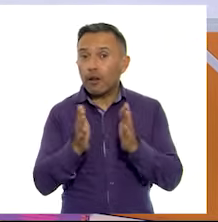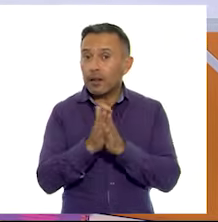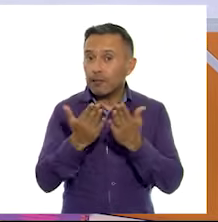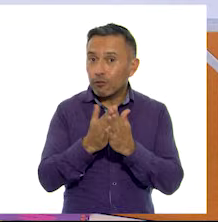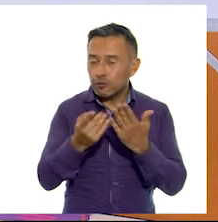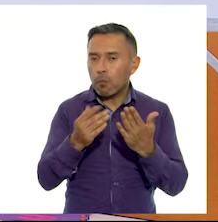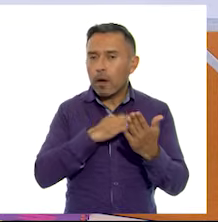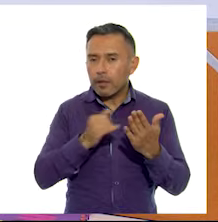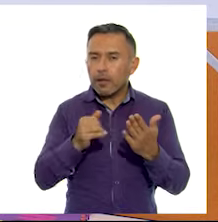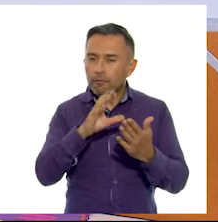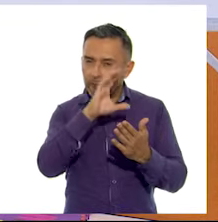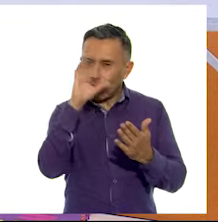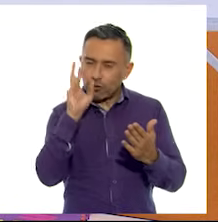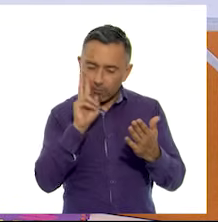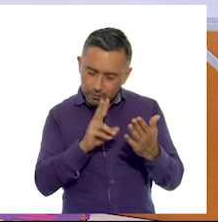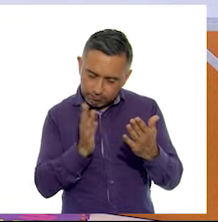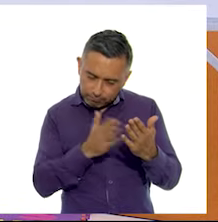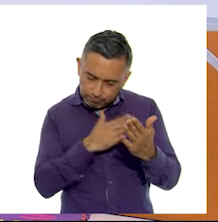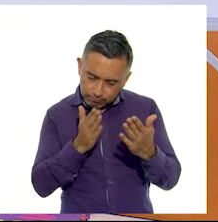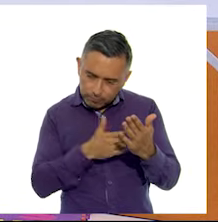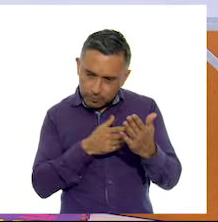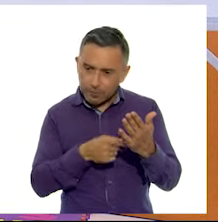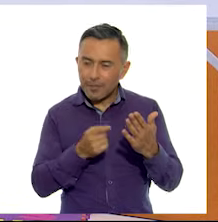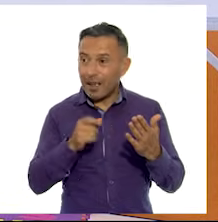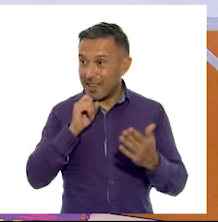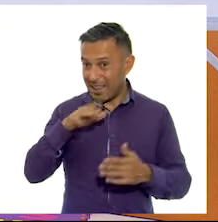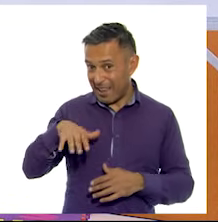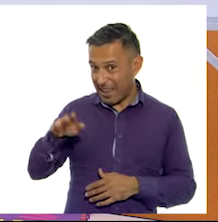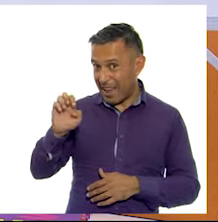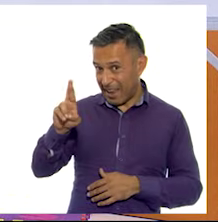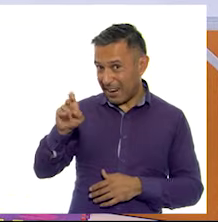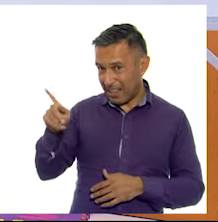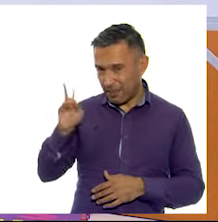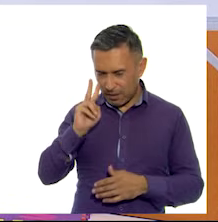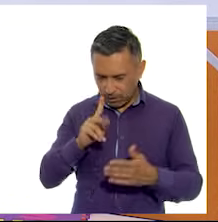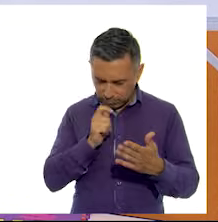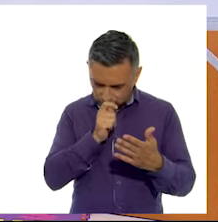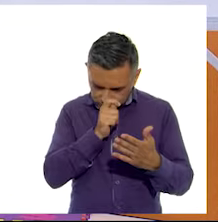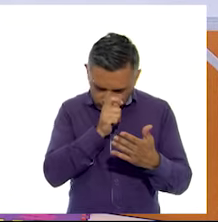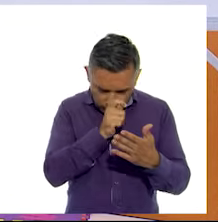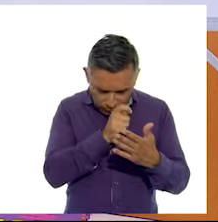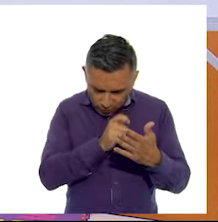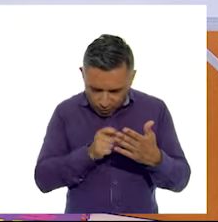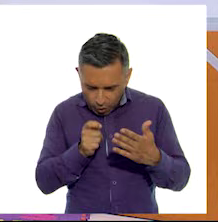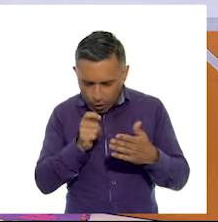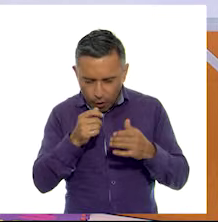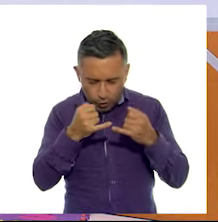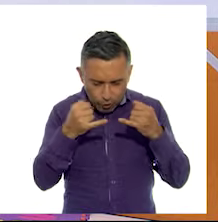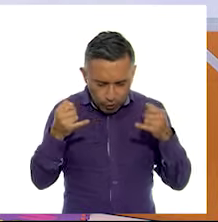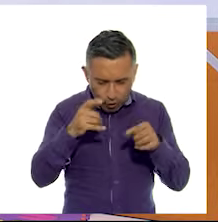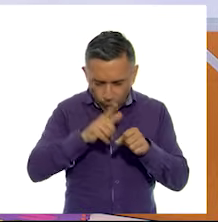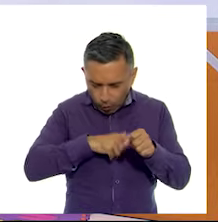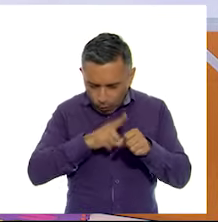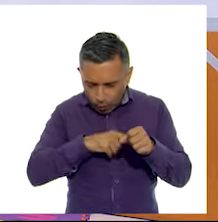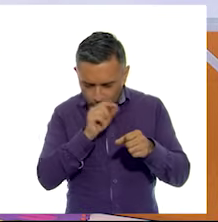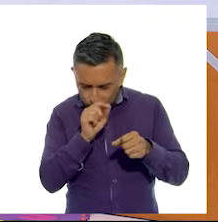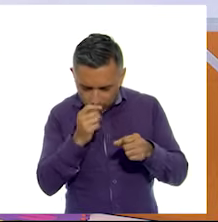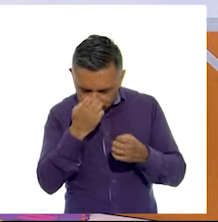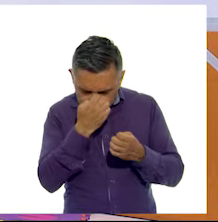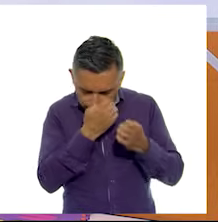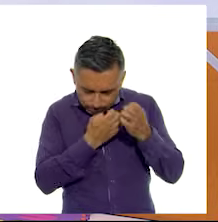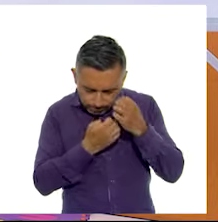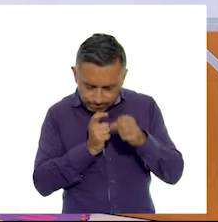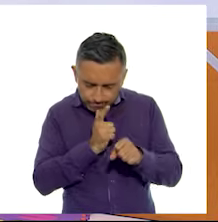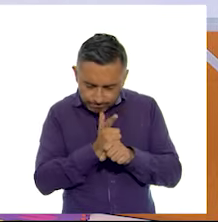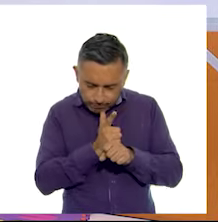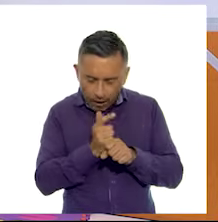las ilustraciones y analicen, así como Eric lo estaba haciendo con su lupa, las líneas, los colores, los puntos, eso les va a dar más